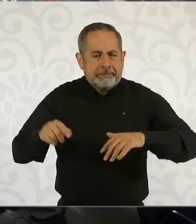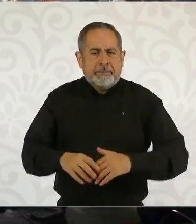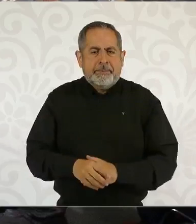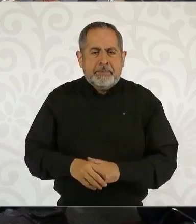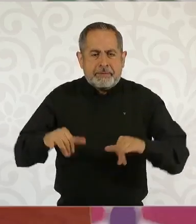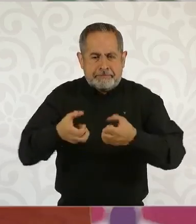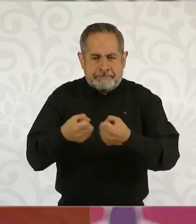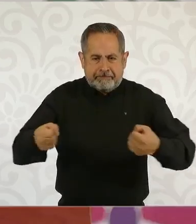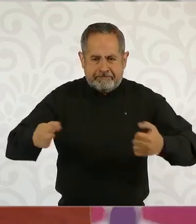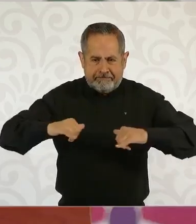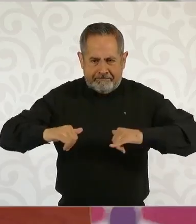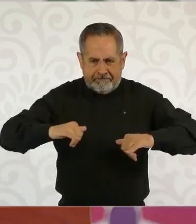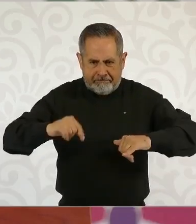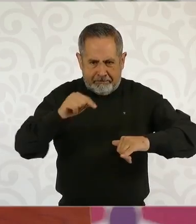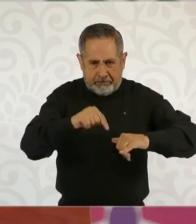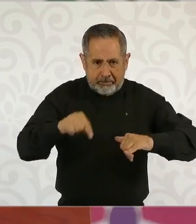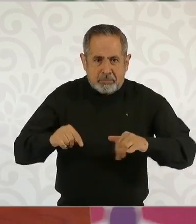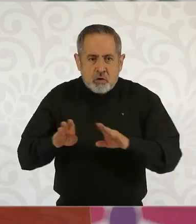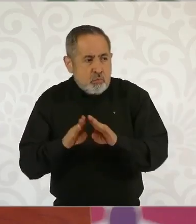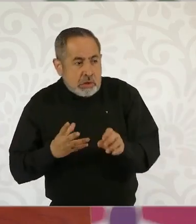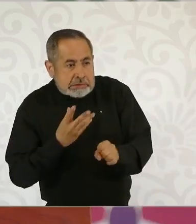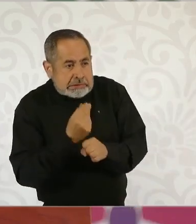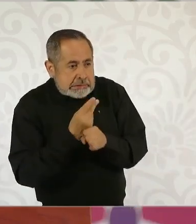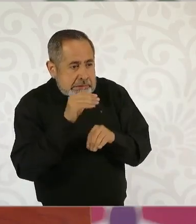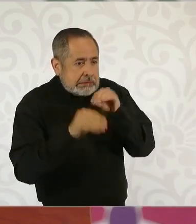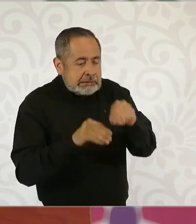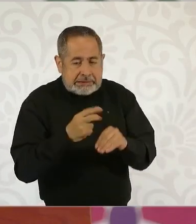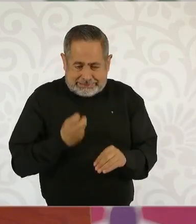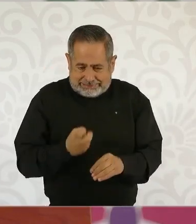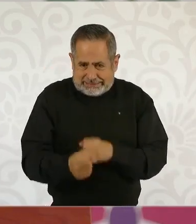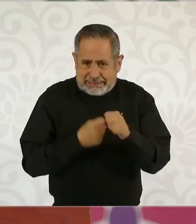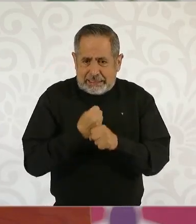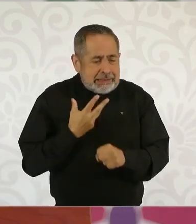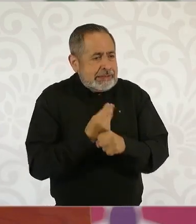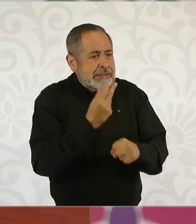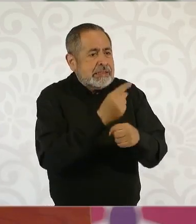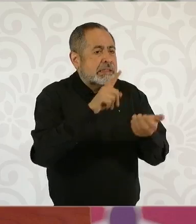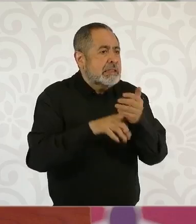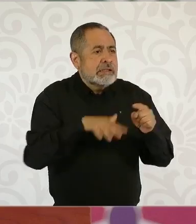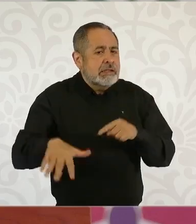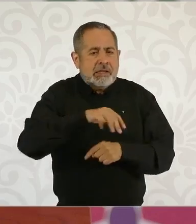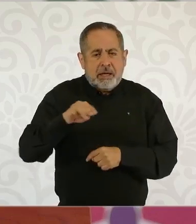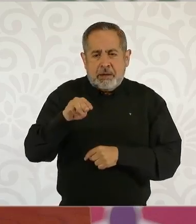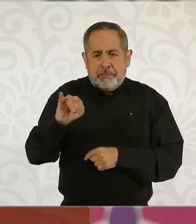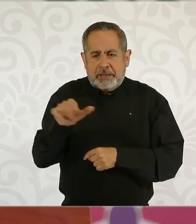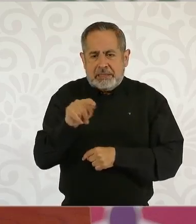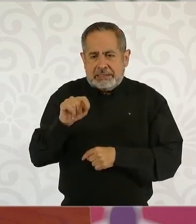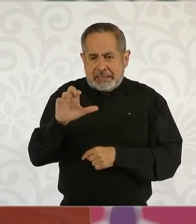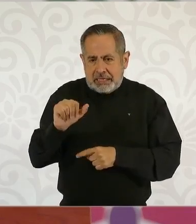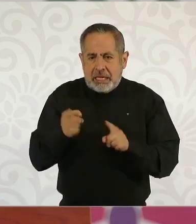Son los planos de la intervención que se está haciendo este año en la Mixteca y en la montaña de